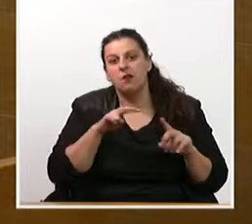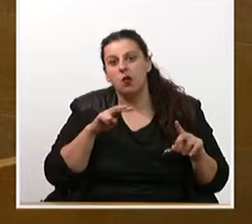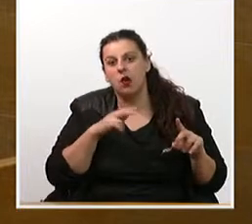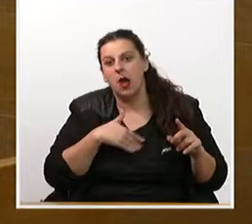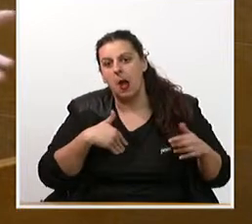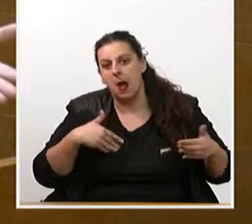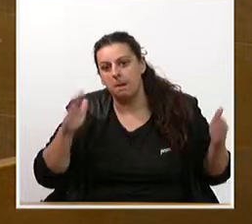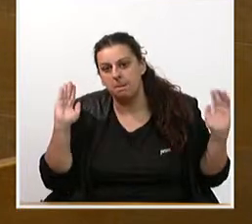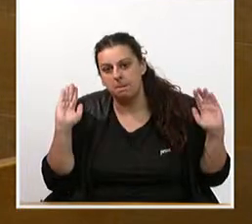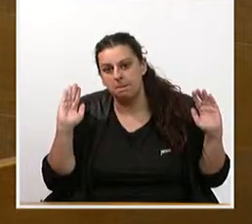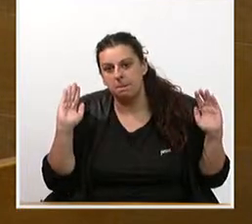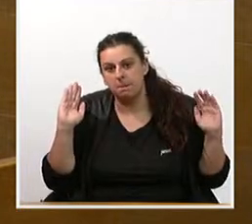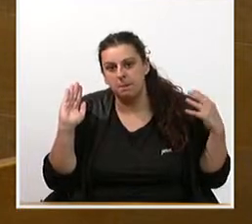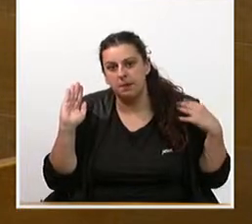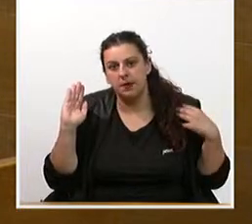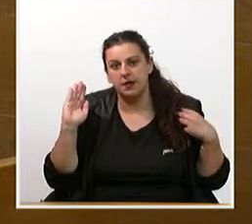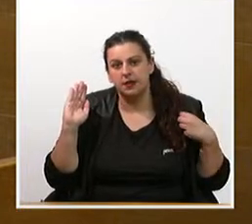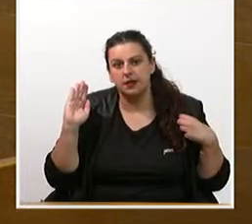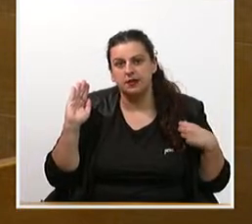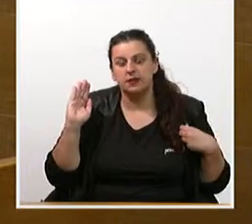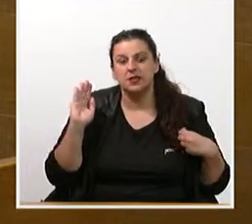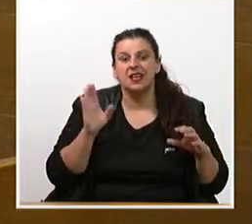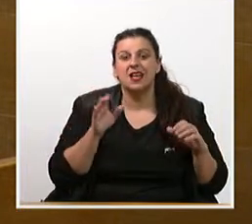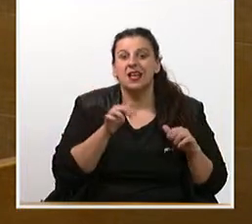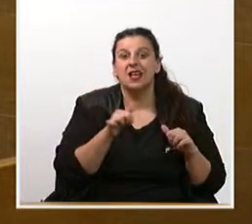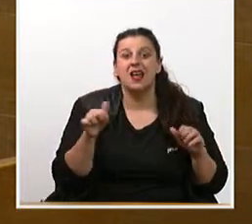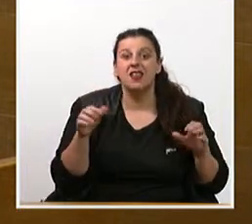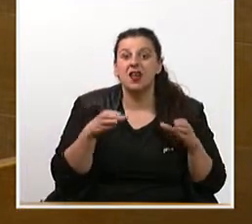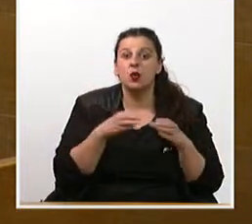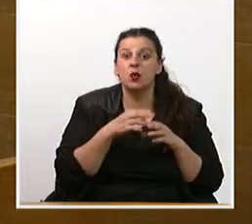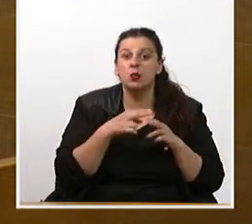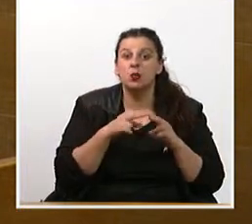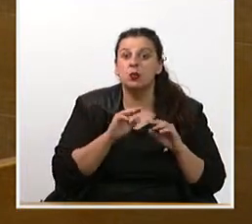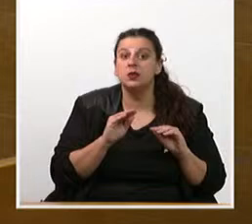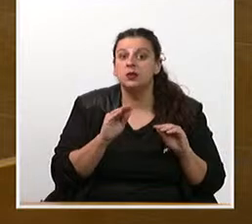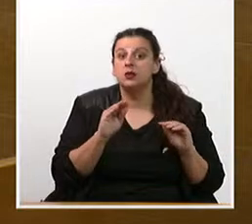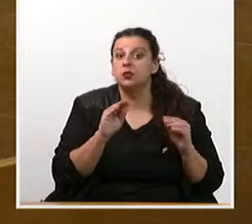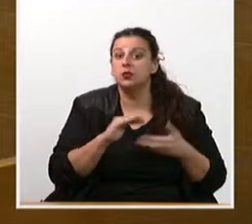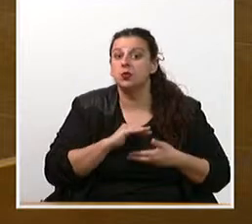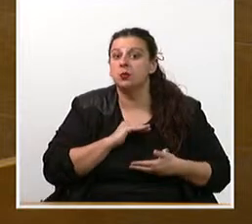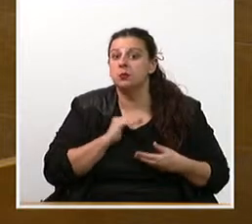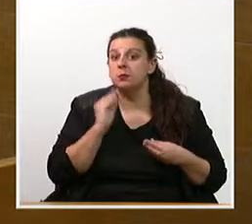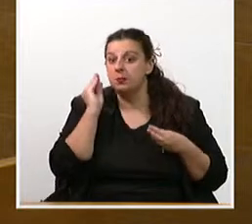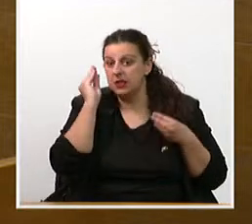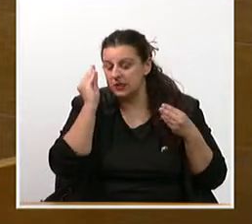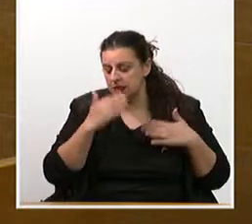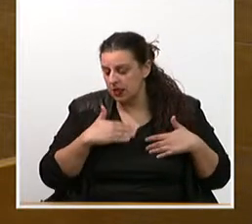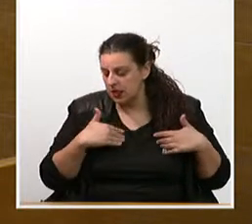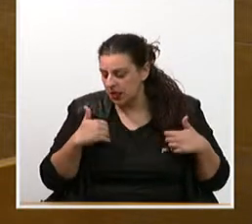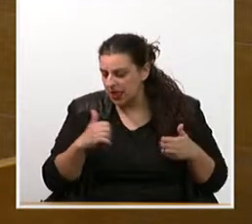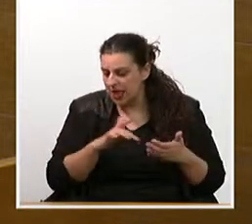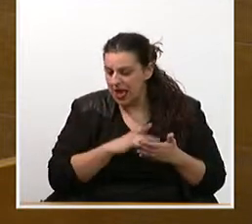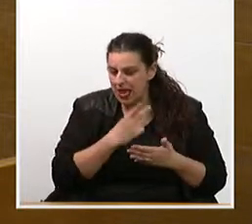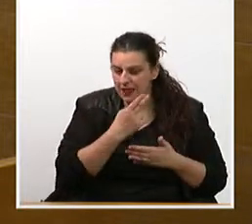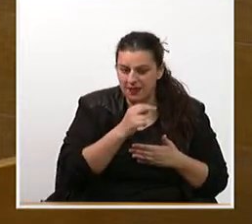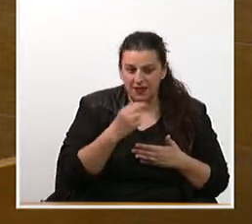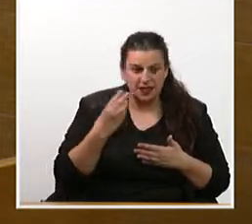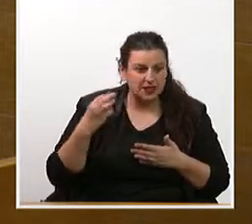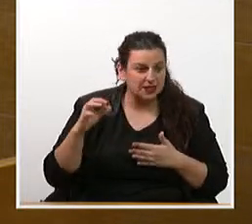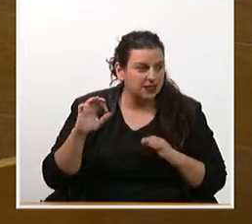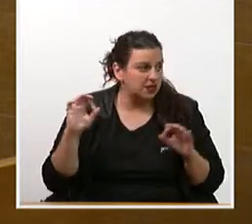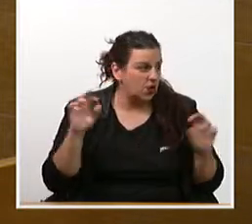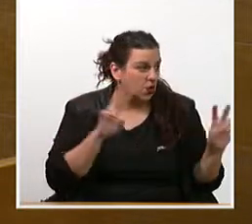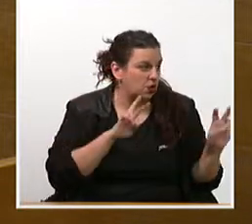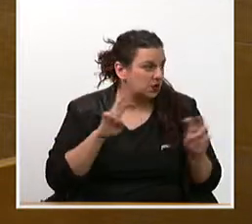Oiga y y cada partido político cada grupo político tiene la legitimidad para pensar lo que quiera de la agenda 2030 o de cualquier otra